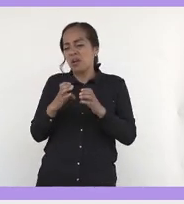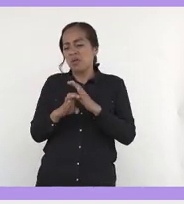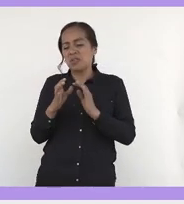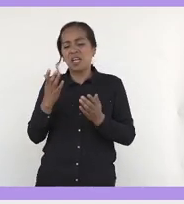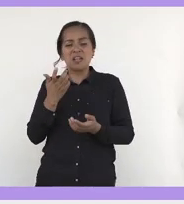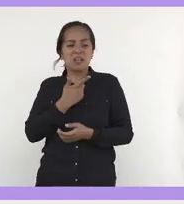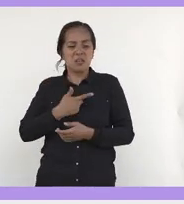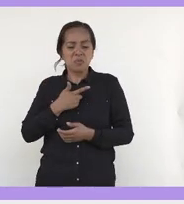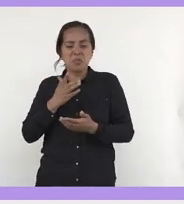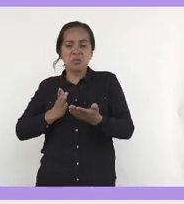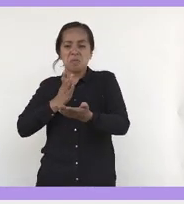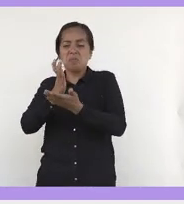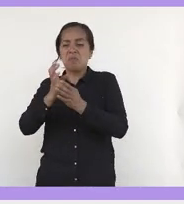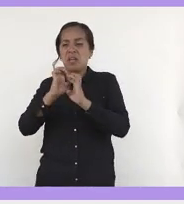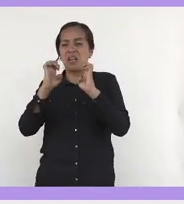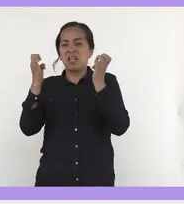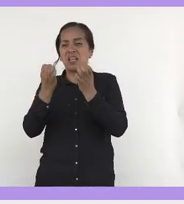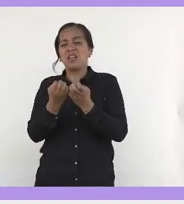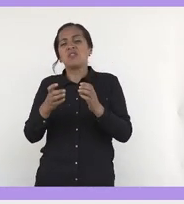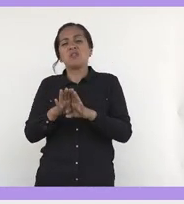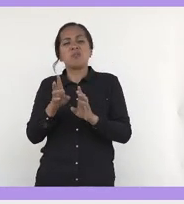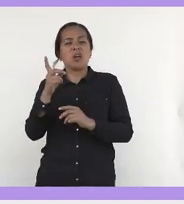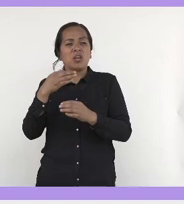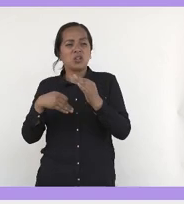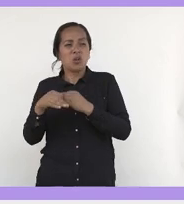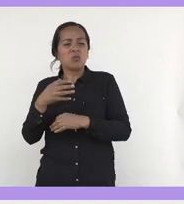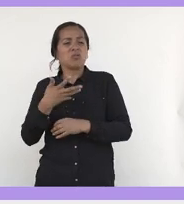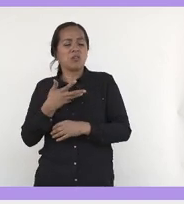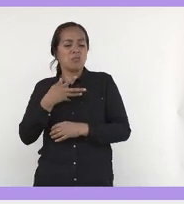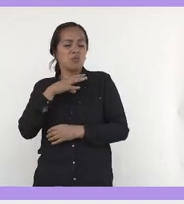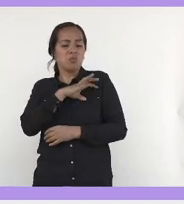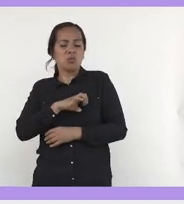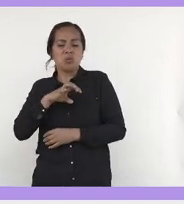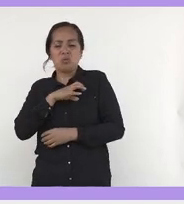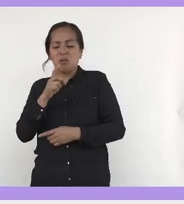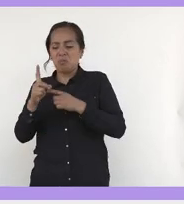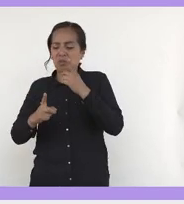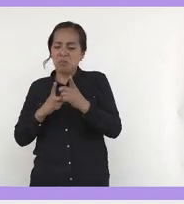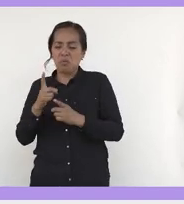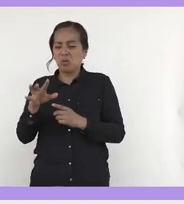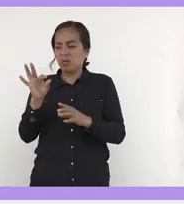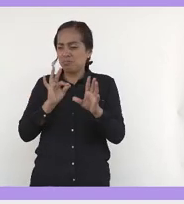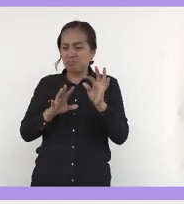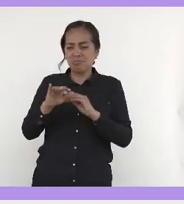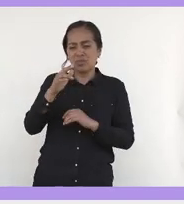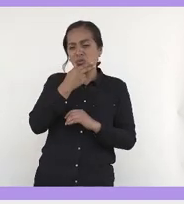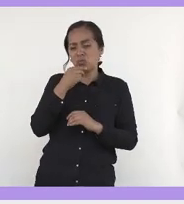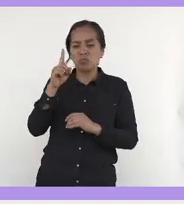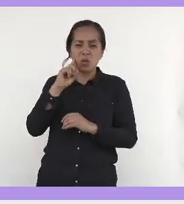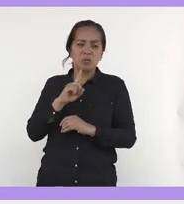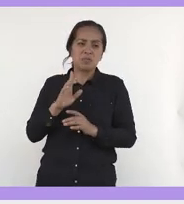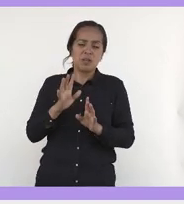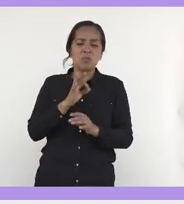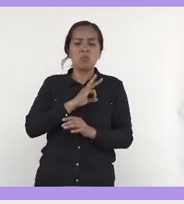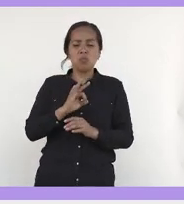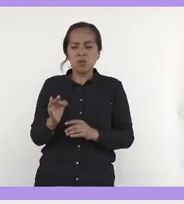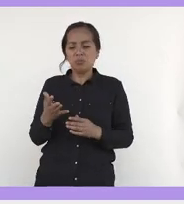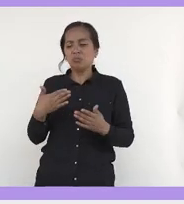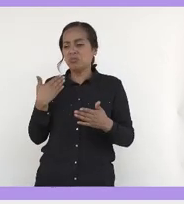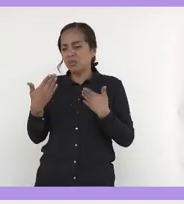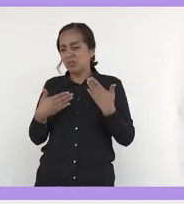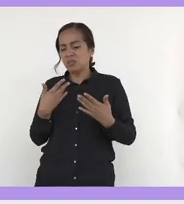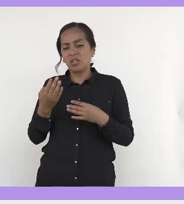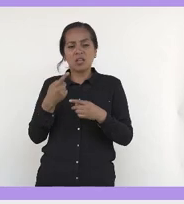guste ir creo que todos podemos tener esa Pasión por un deporte todos y todas claro todos y todas podemos disfrutar de